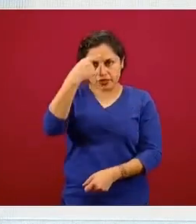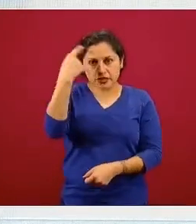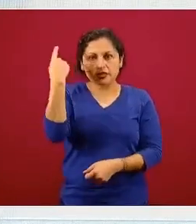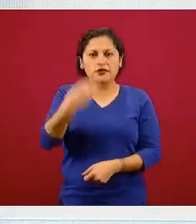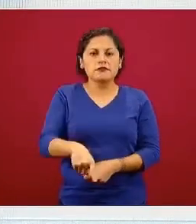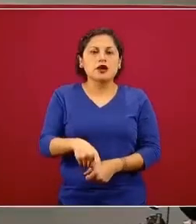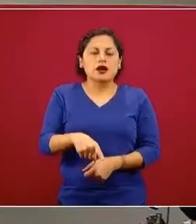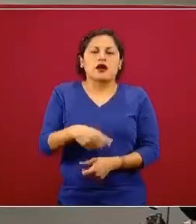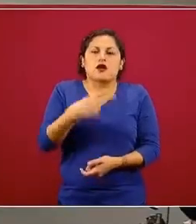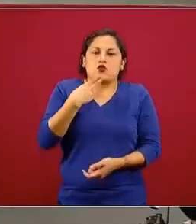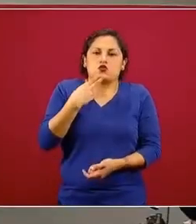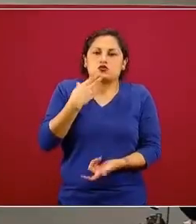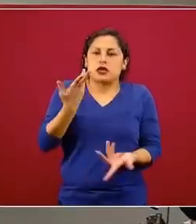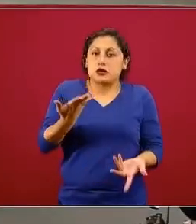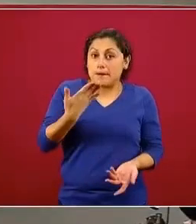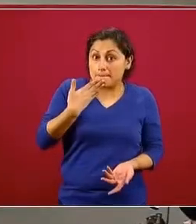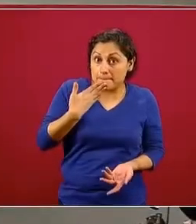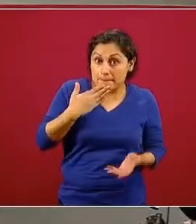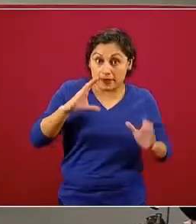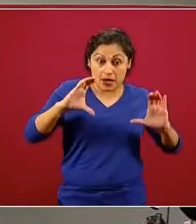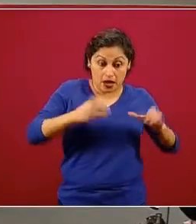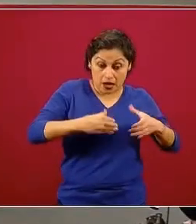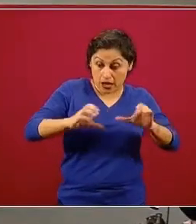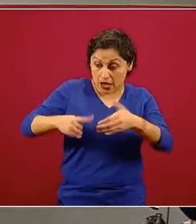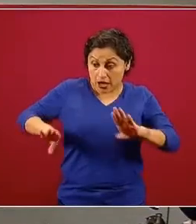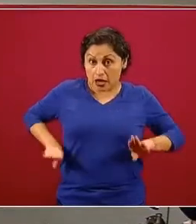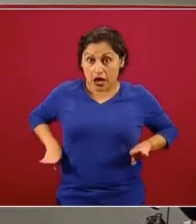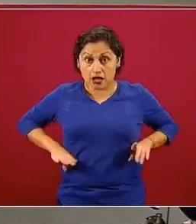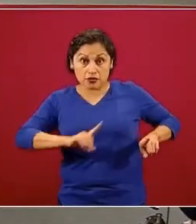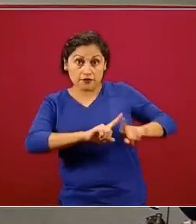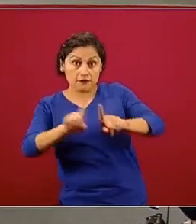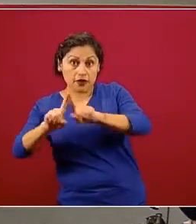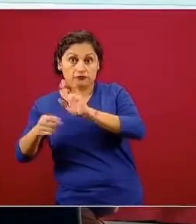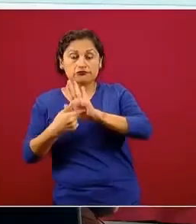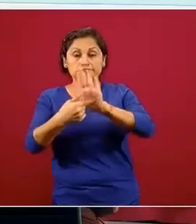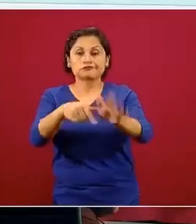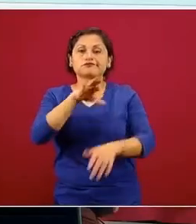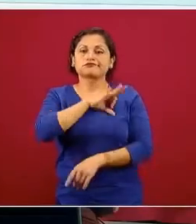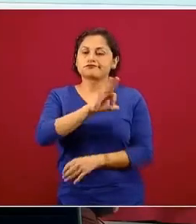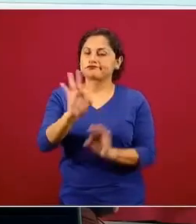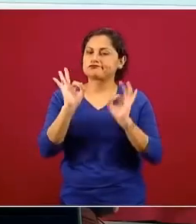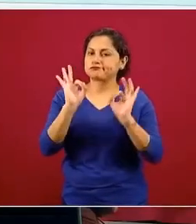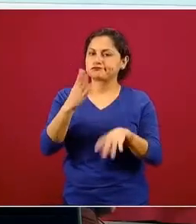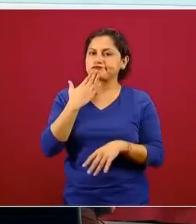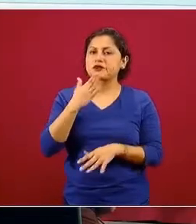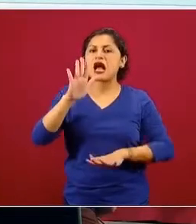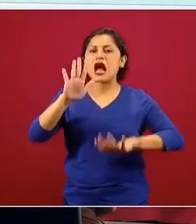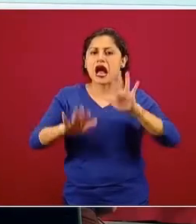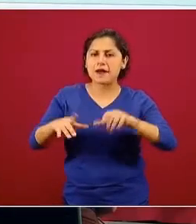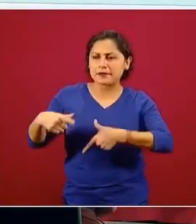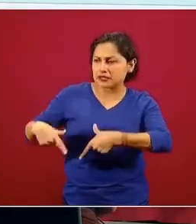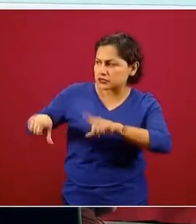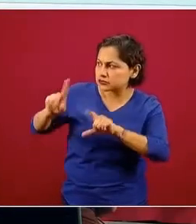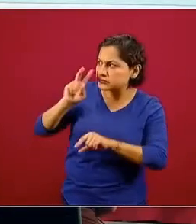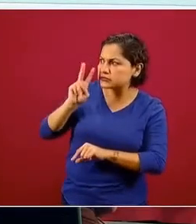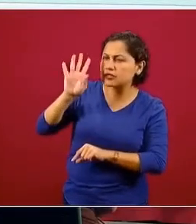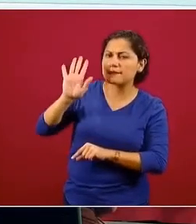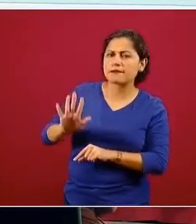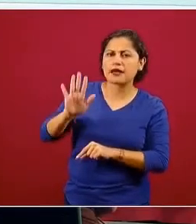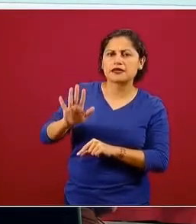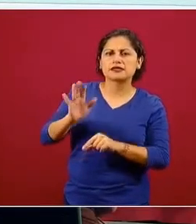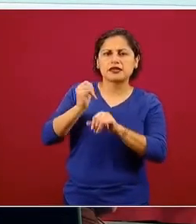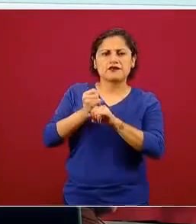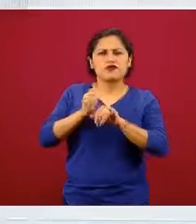datos. A veces estas presentaciones de datos o estos análisis no parecieran estar tan estructurados con el ánimo de